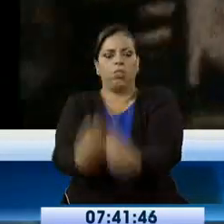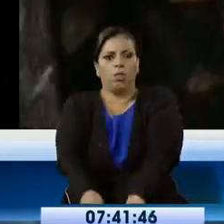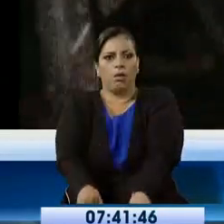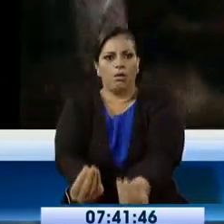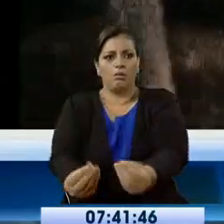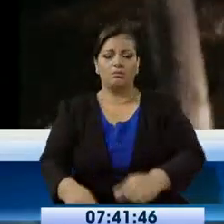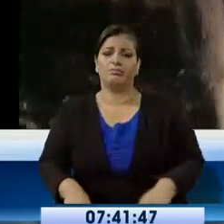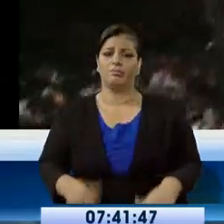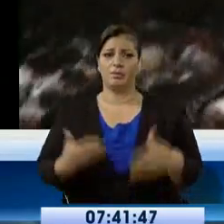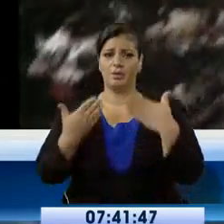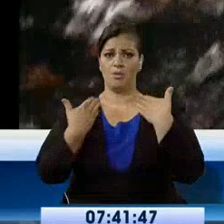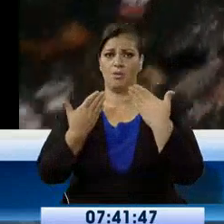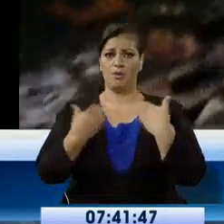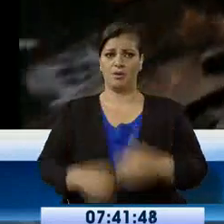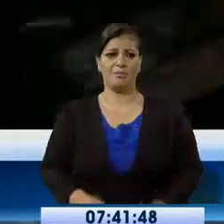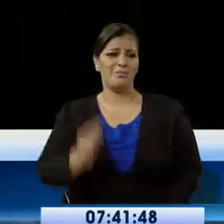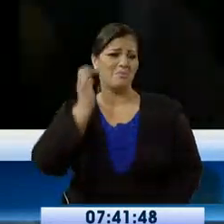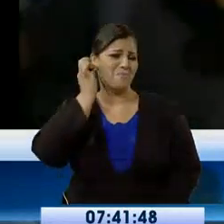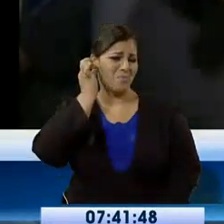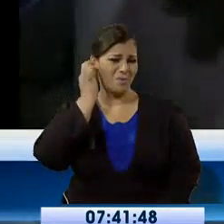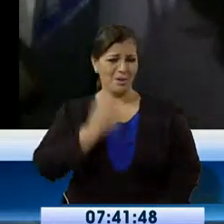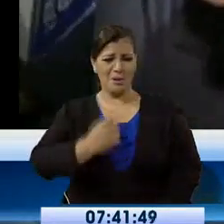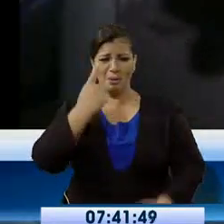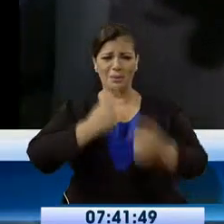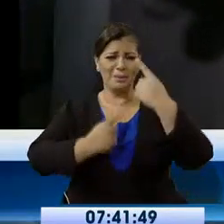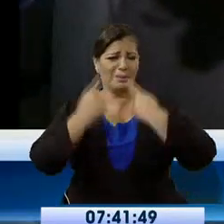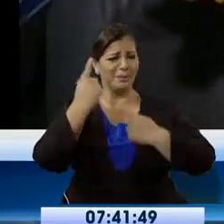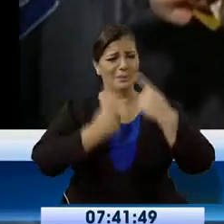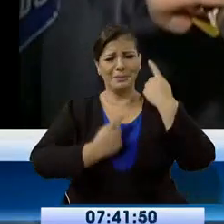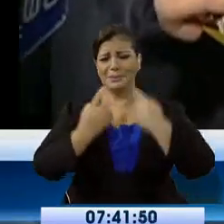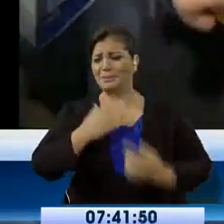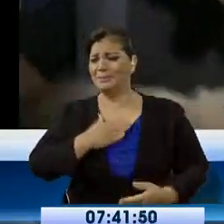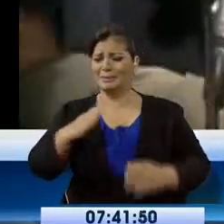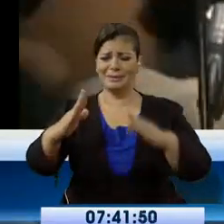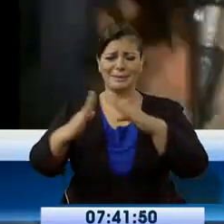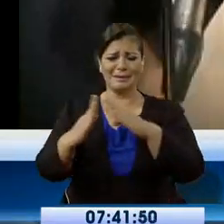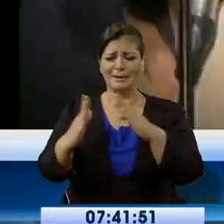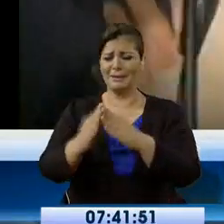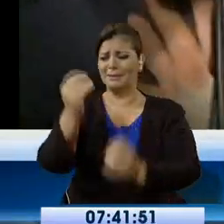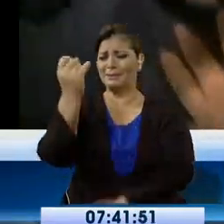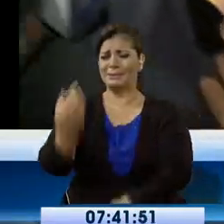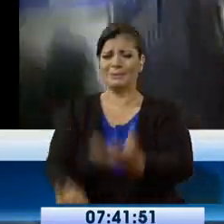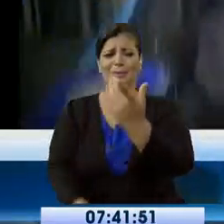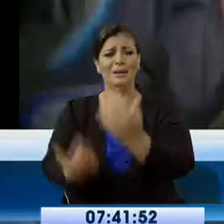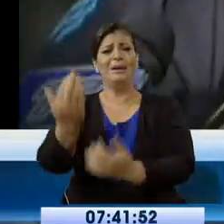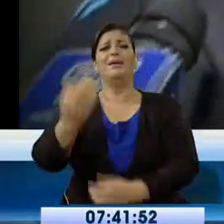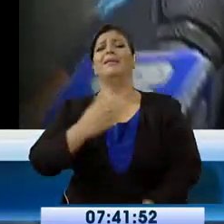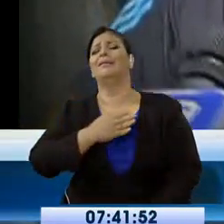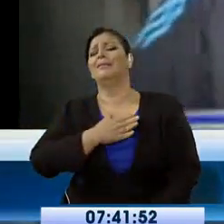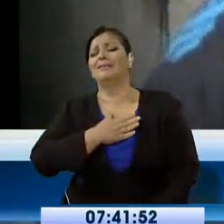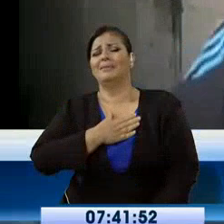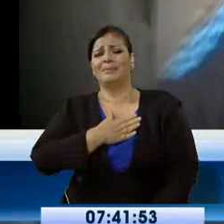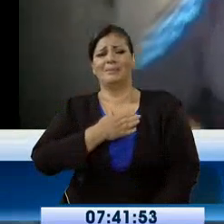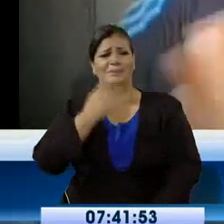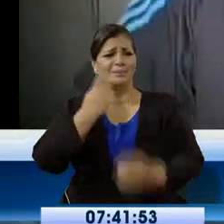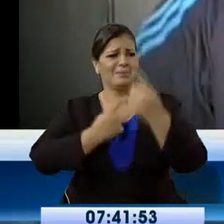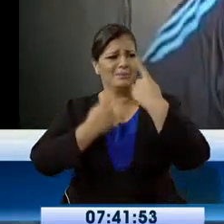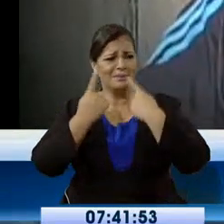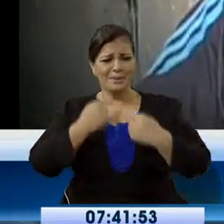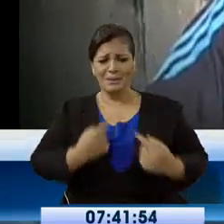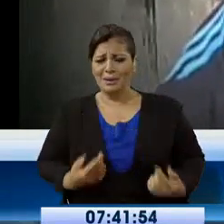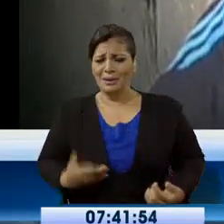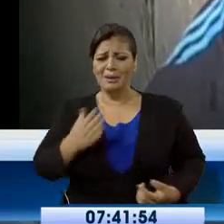Me levanté, que olía como quemado. Me levanté y miro la casa de mi hijo. Y ya estaba